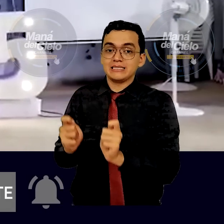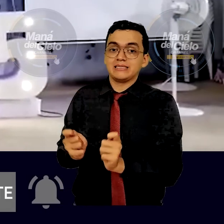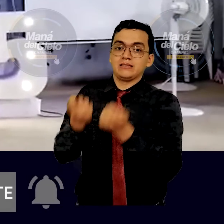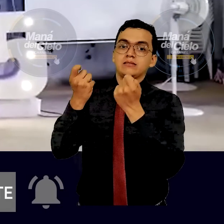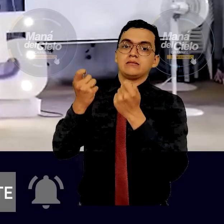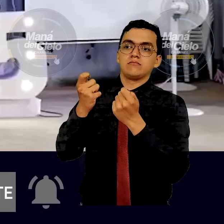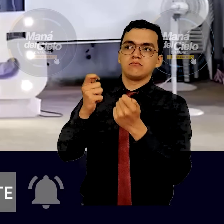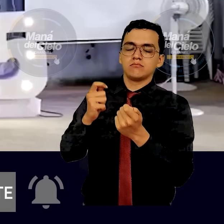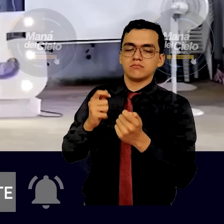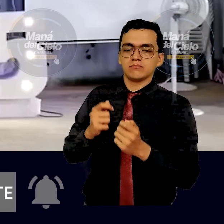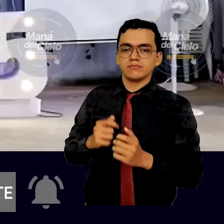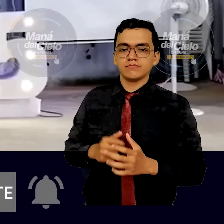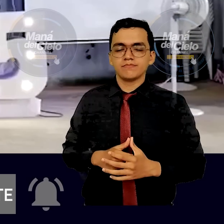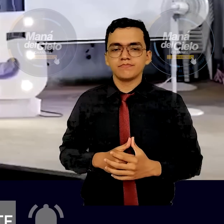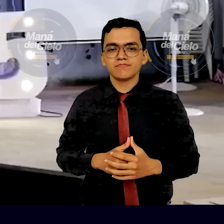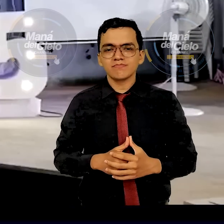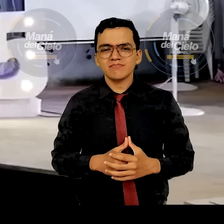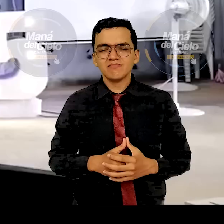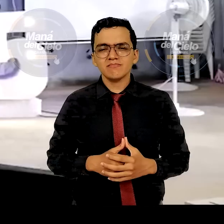No los compré yo.